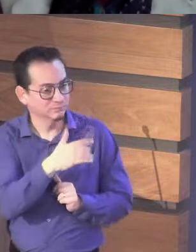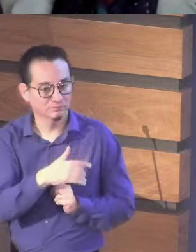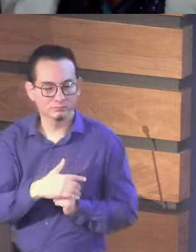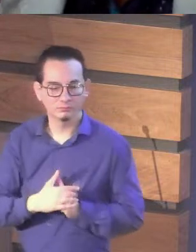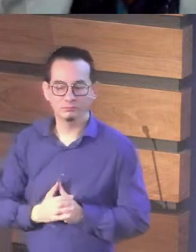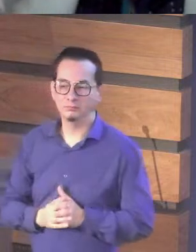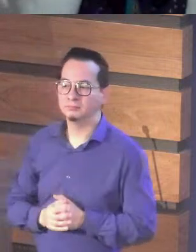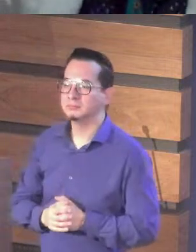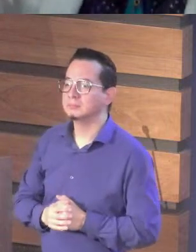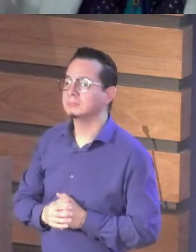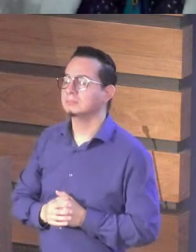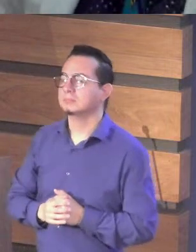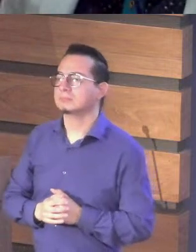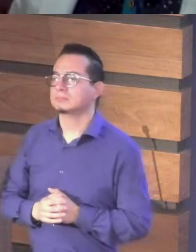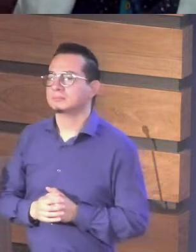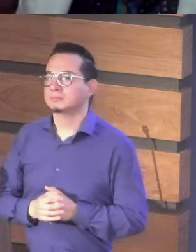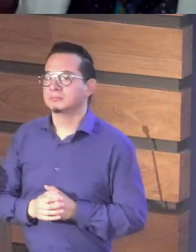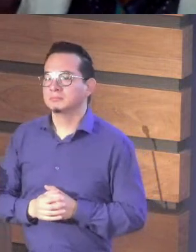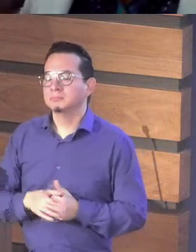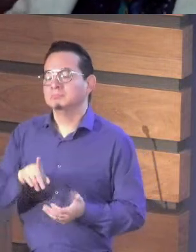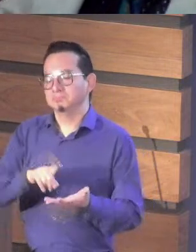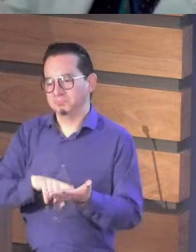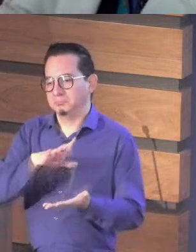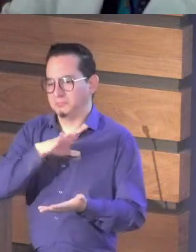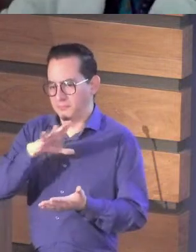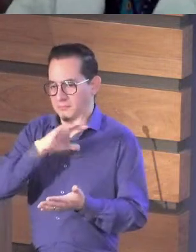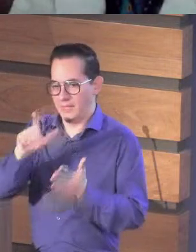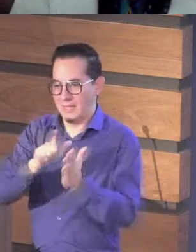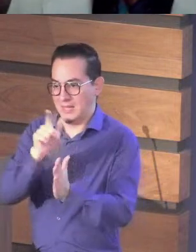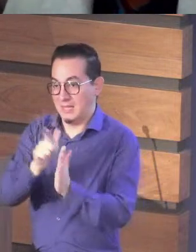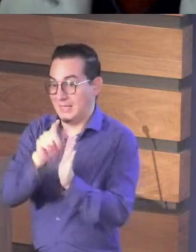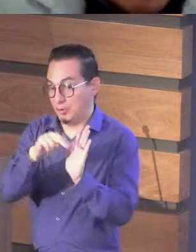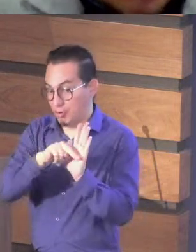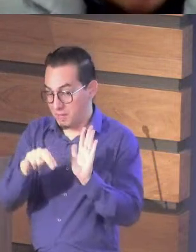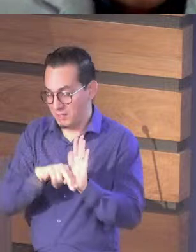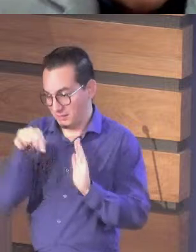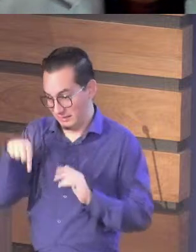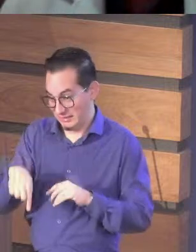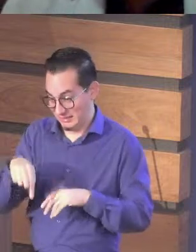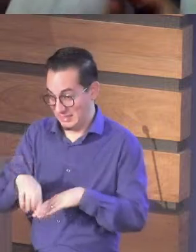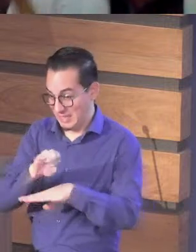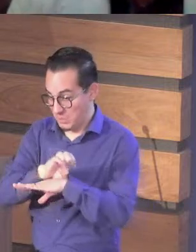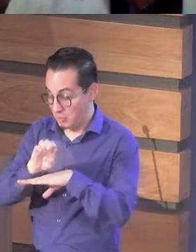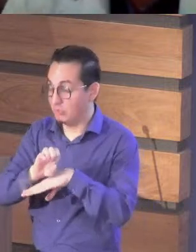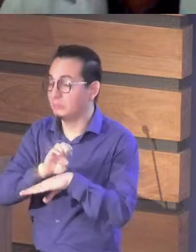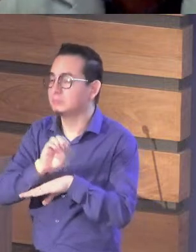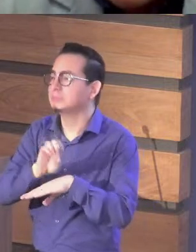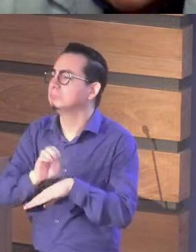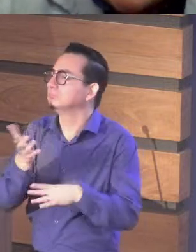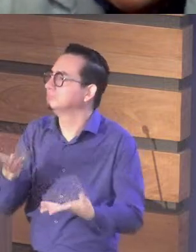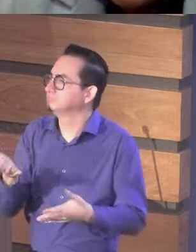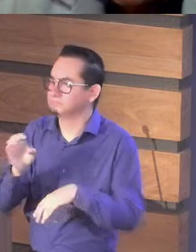están expuestos, al menos acá en Ecuador, tendría los datos específicos en México, sin embargo, yo creo que